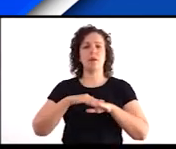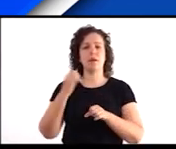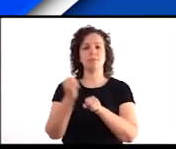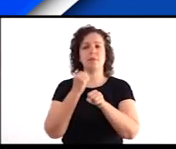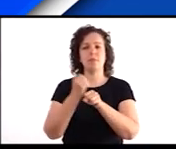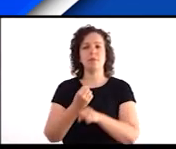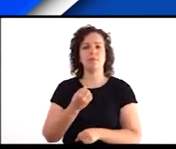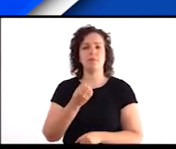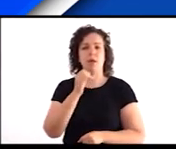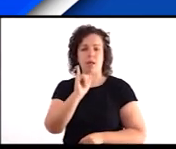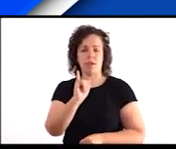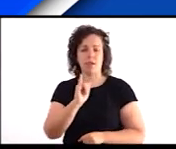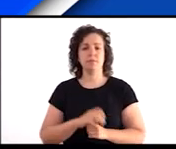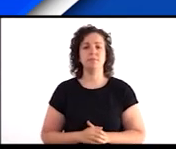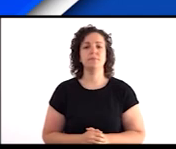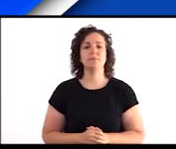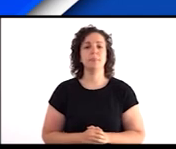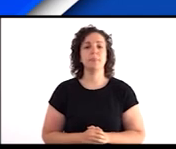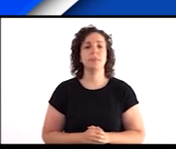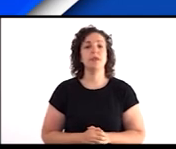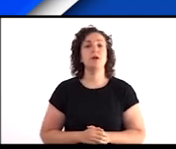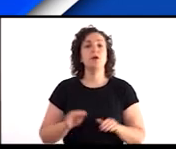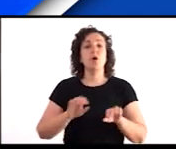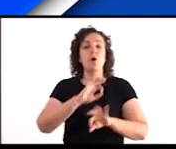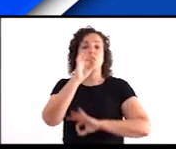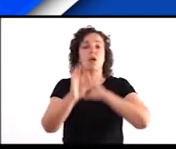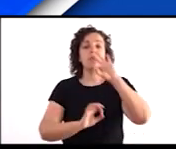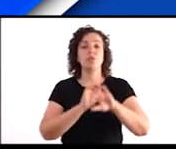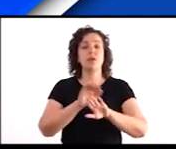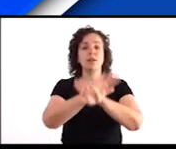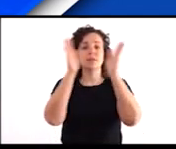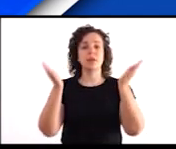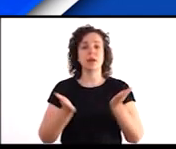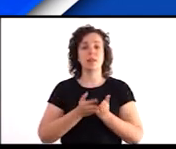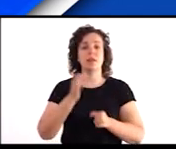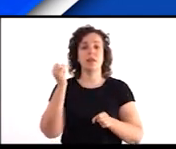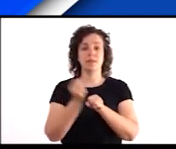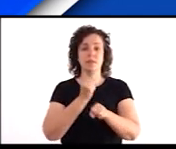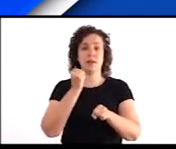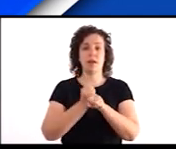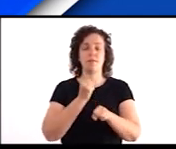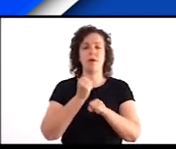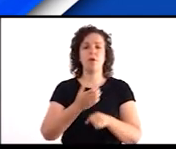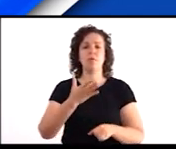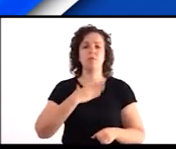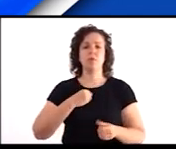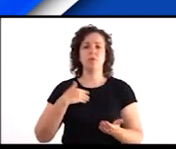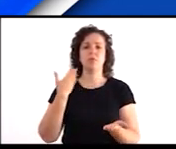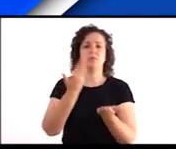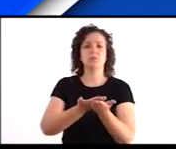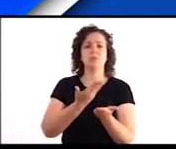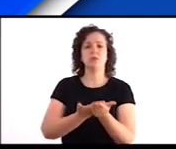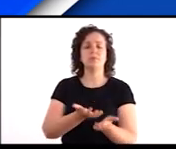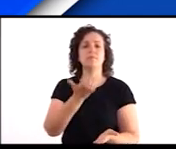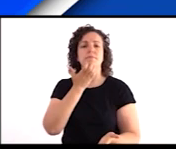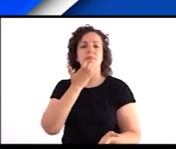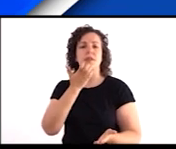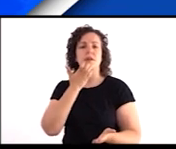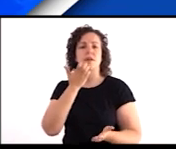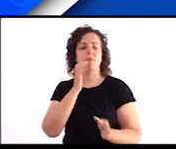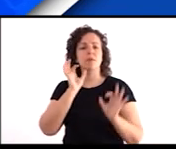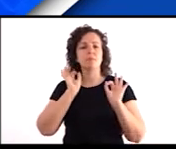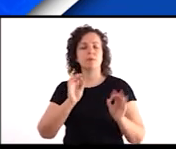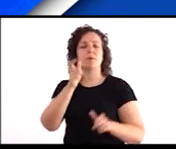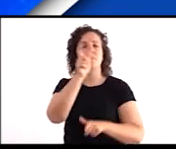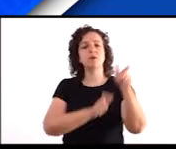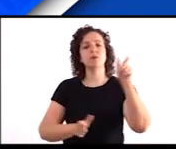o retomando el papel protagónico que tiene la persona con discapacidad. Es decir, vamos a hablar de los derechos de las personas con discapacidad, pero